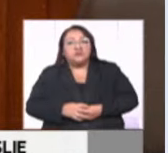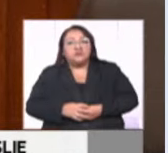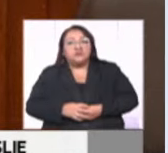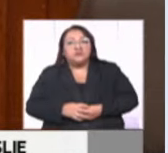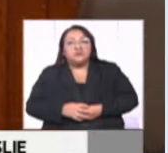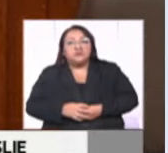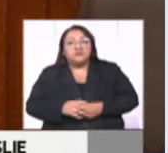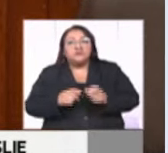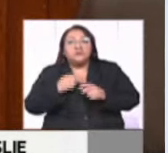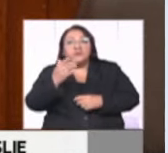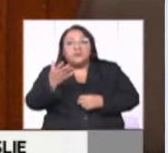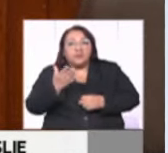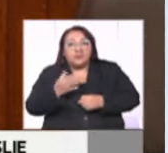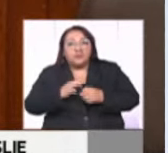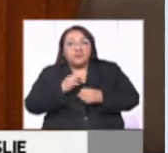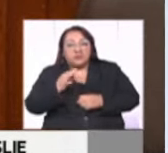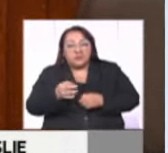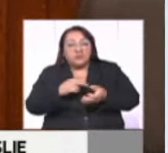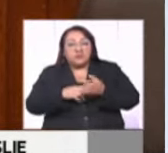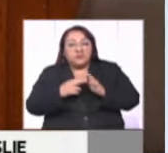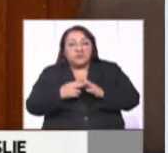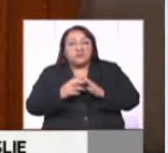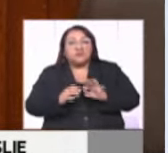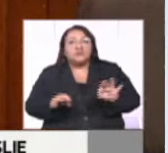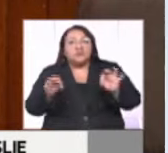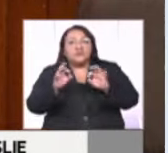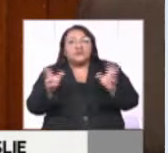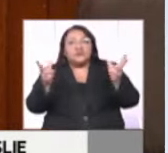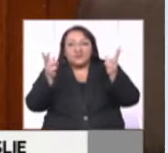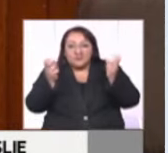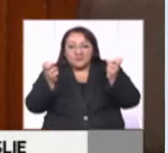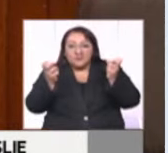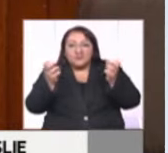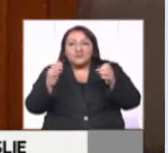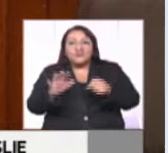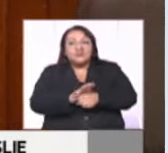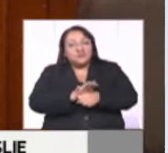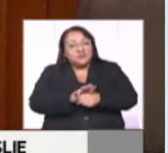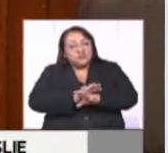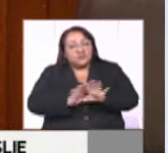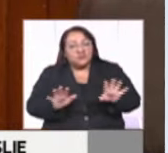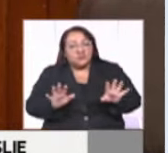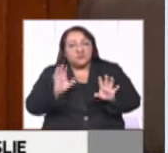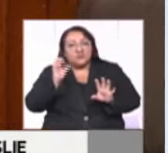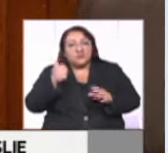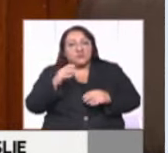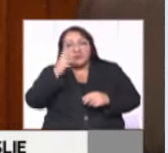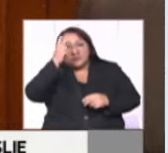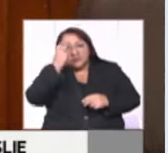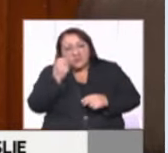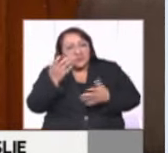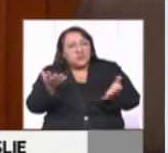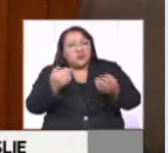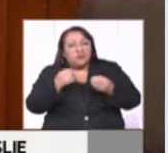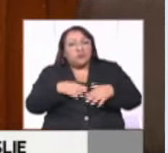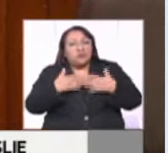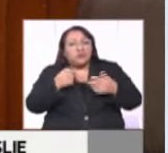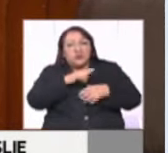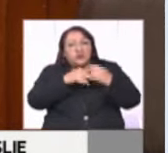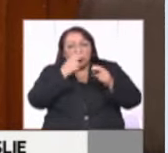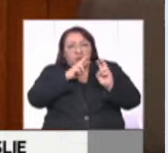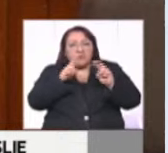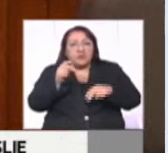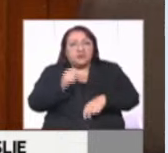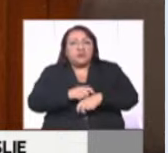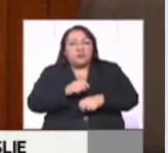el pedido de la región es escuchar. Y basta ya, yo creo, de ser ciegos frente a esta situación que estamos viviendo